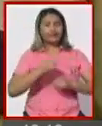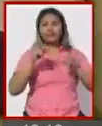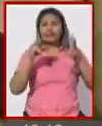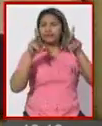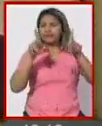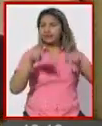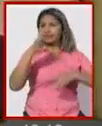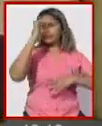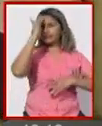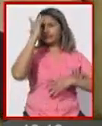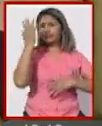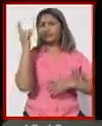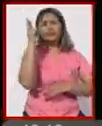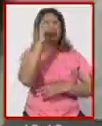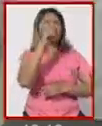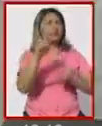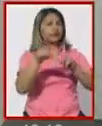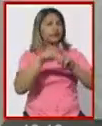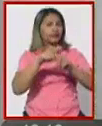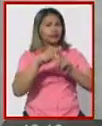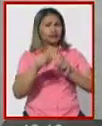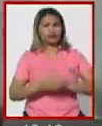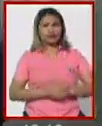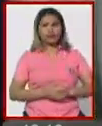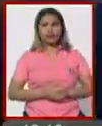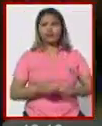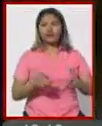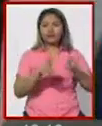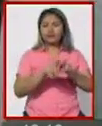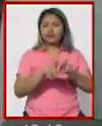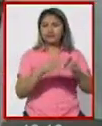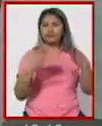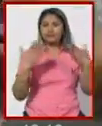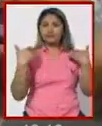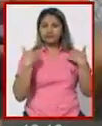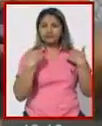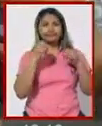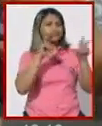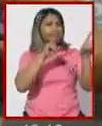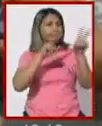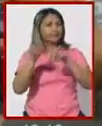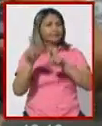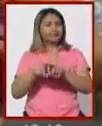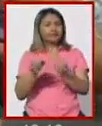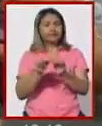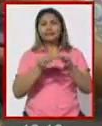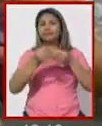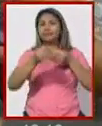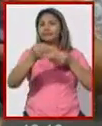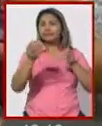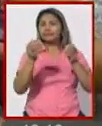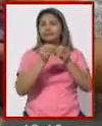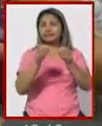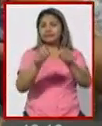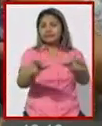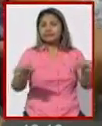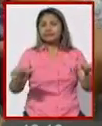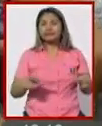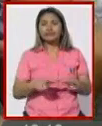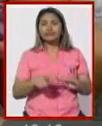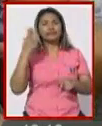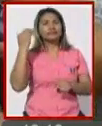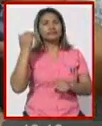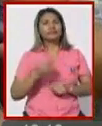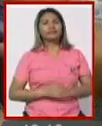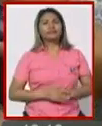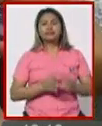los pacientes, tanto sospechosos y positivos. Lógicamente también estamos velando por ampliar un poco estos ambientes porque